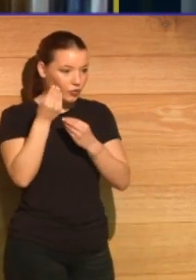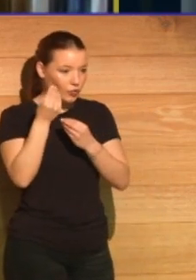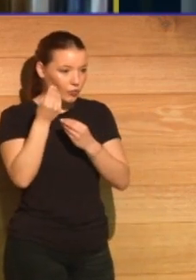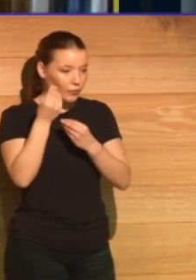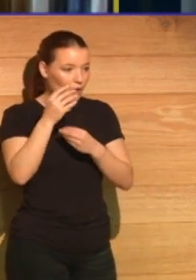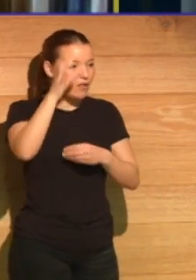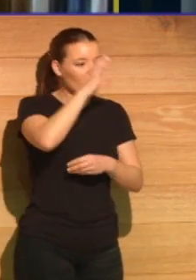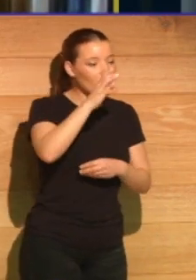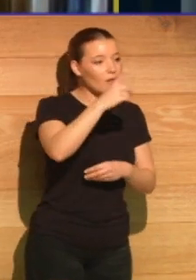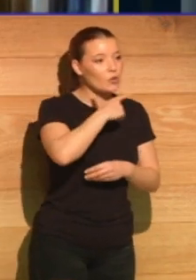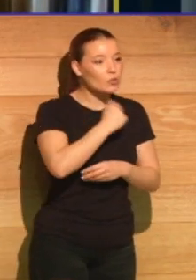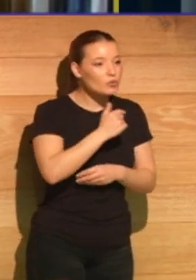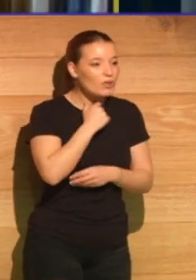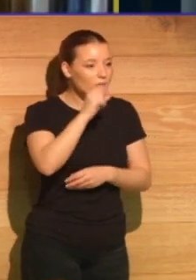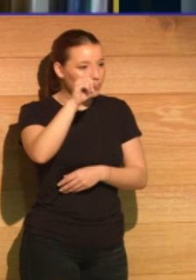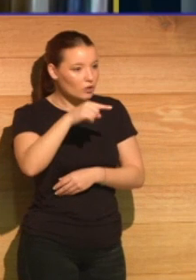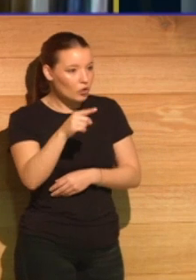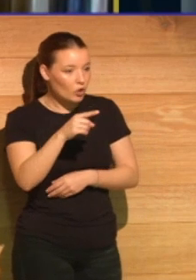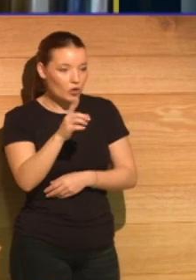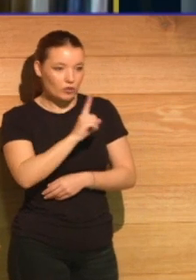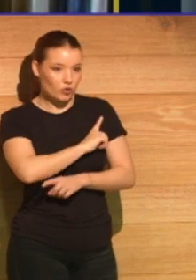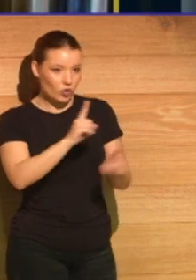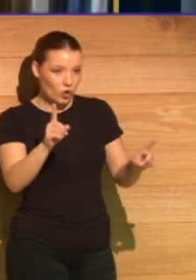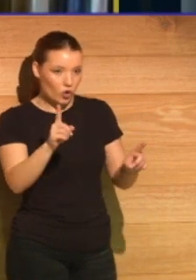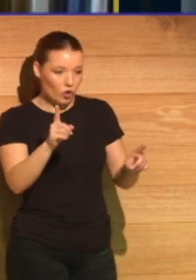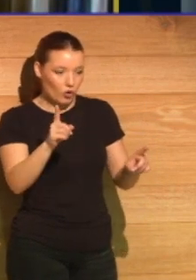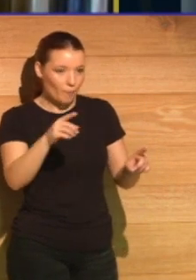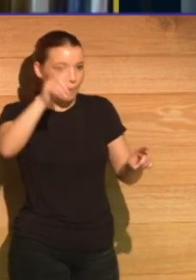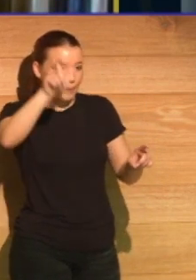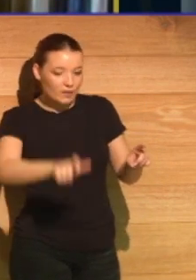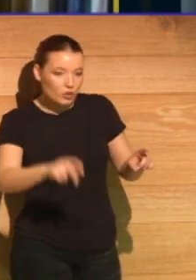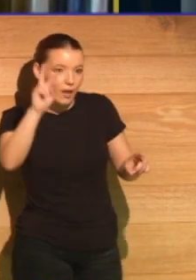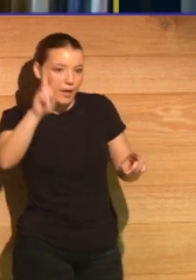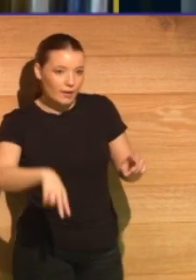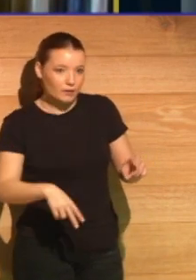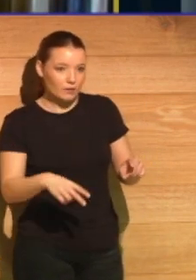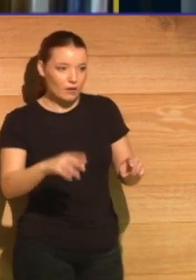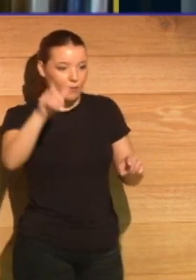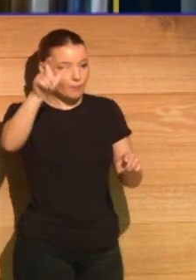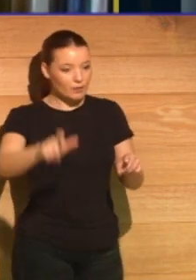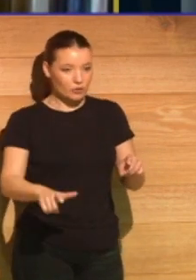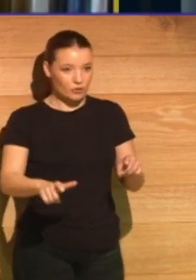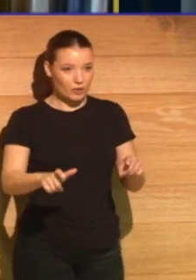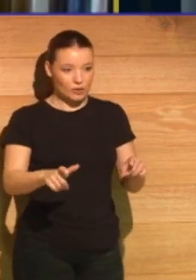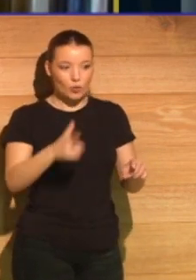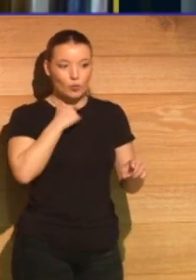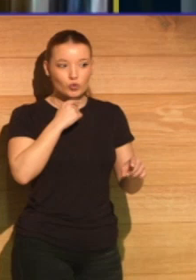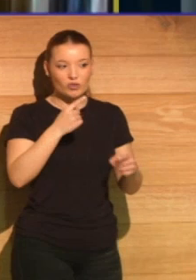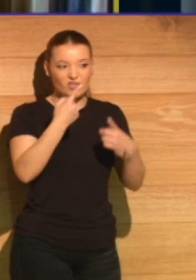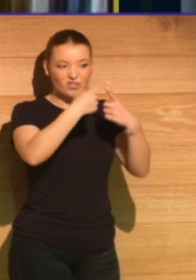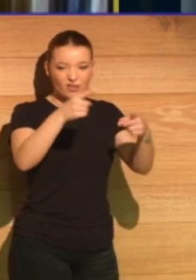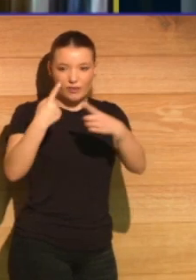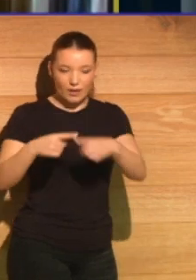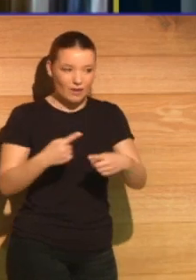las ciencias y las letras, es que eres una persona. Y las personas tenemos diferentes inquietudes. Y hay